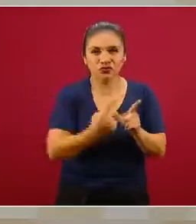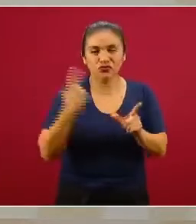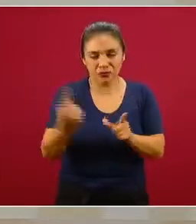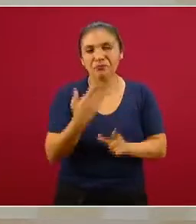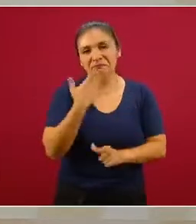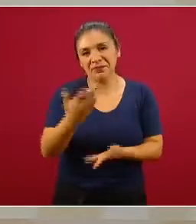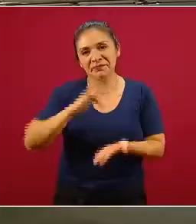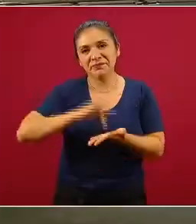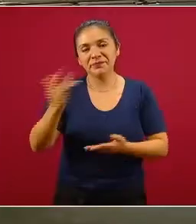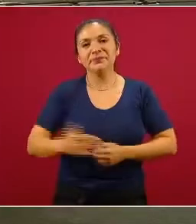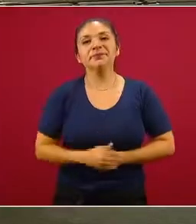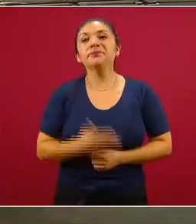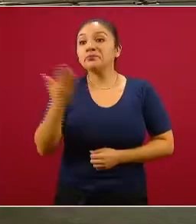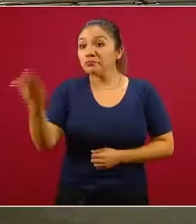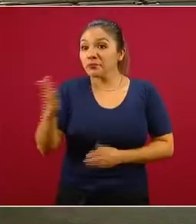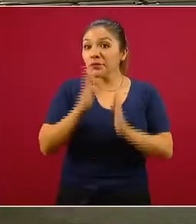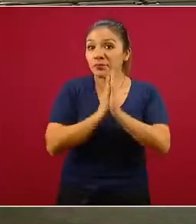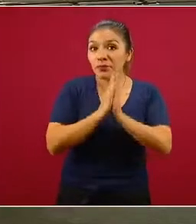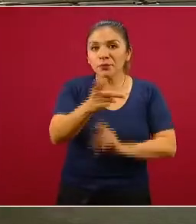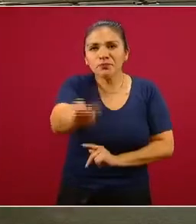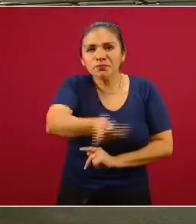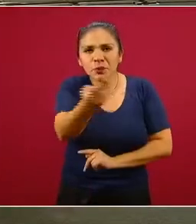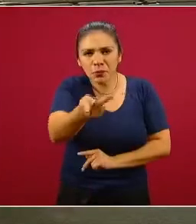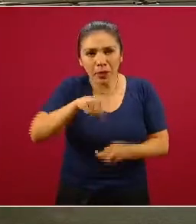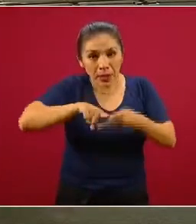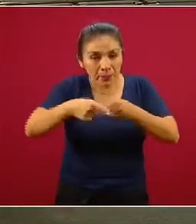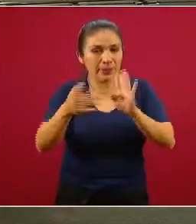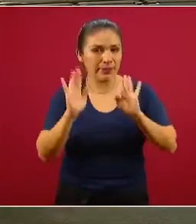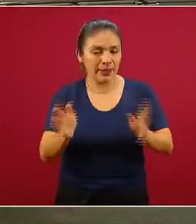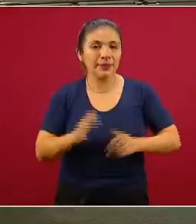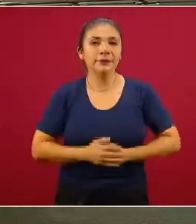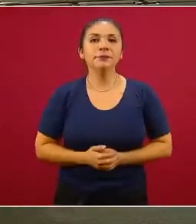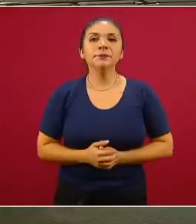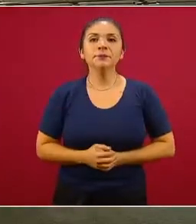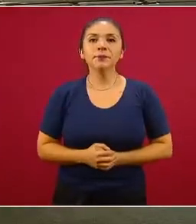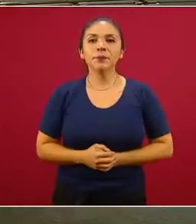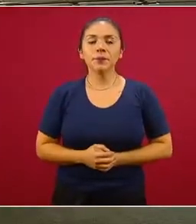gracias. Juan Carlos, por favor, usted. Empecemos. Araceli.